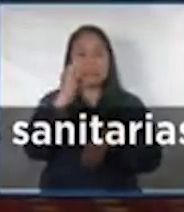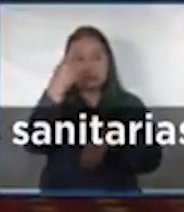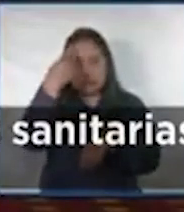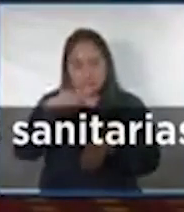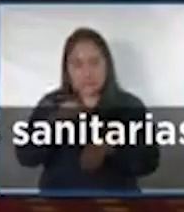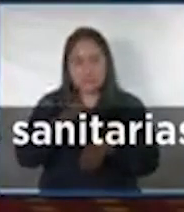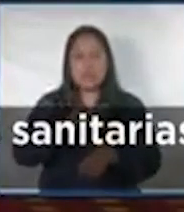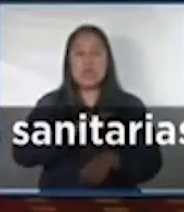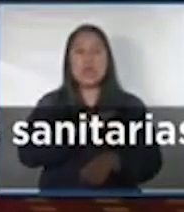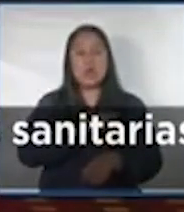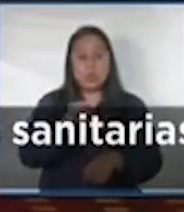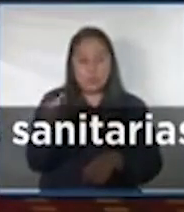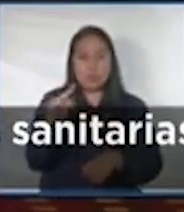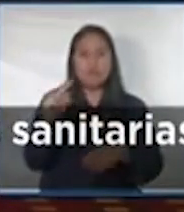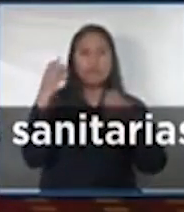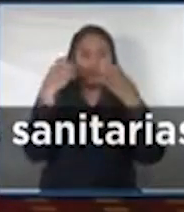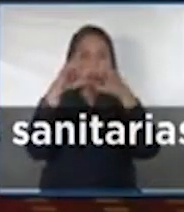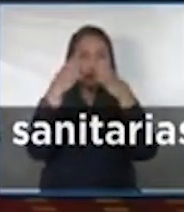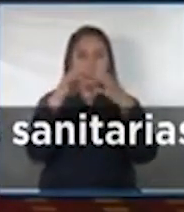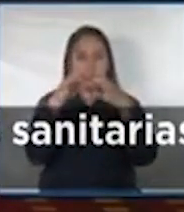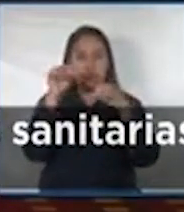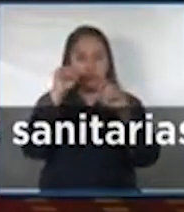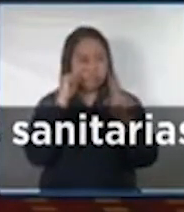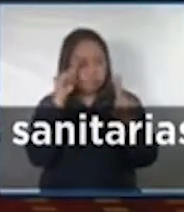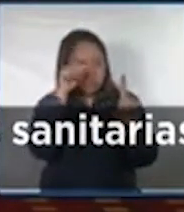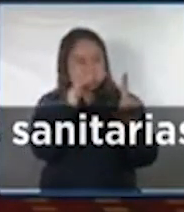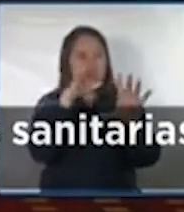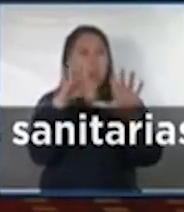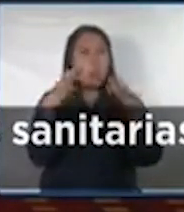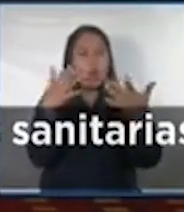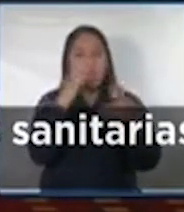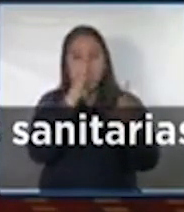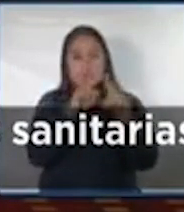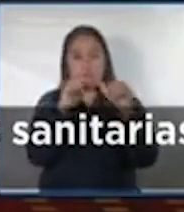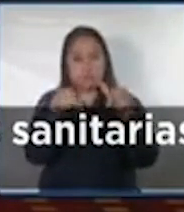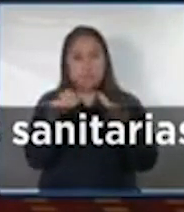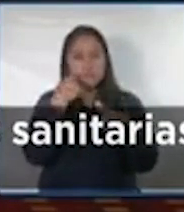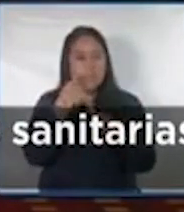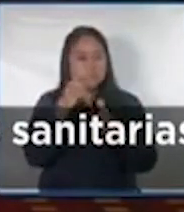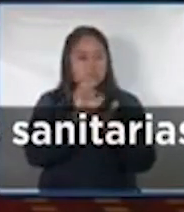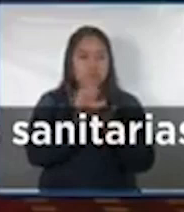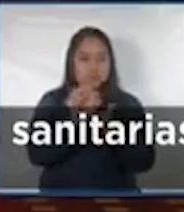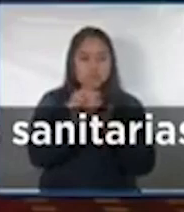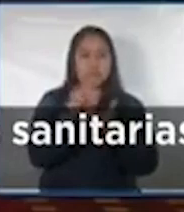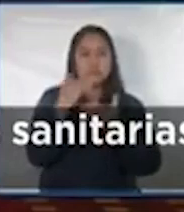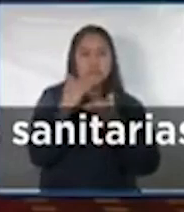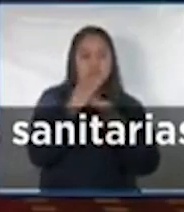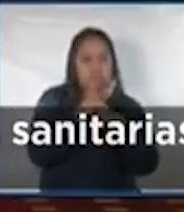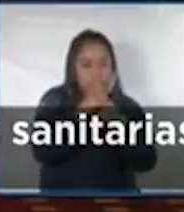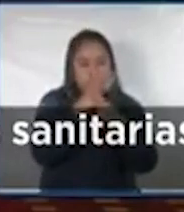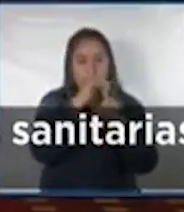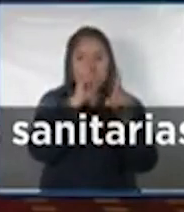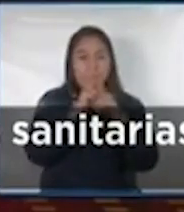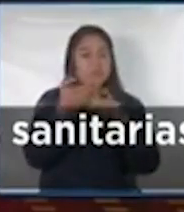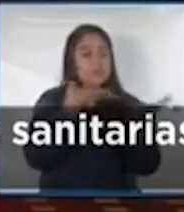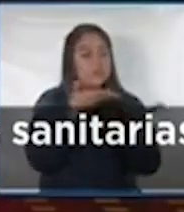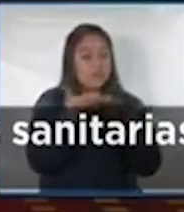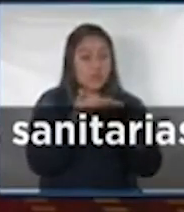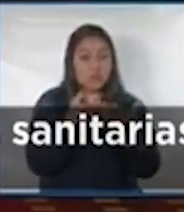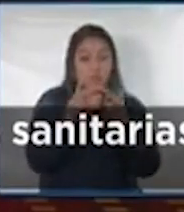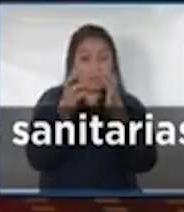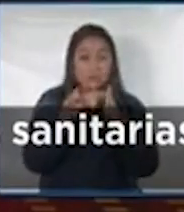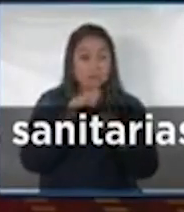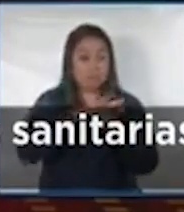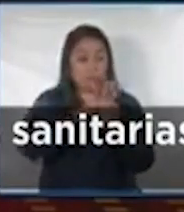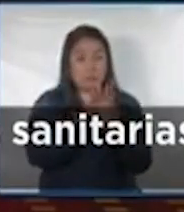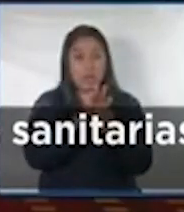que estará enfocado específicamente en la adopción de medidas para la contención y la atención de la pandemia de